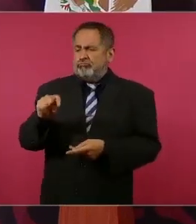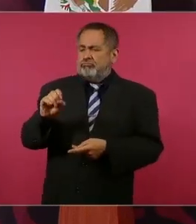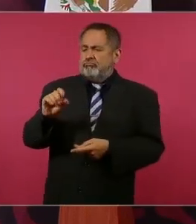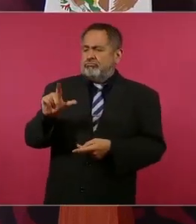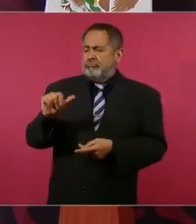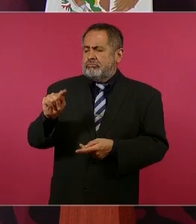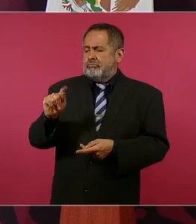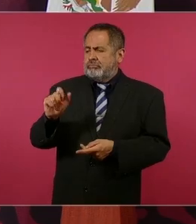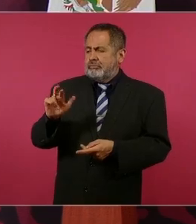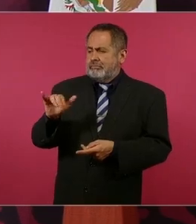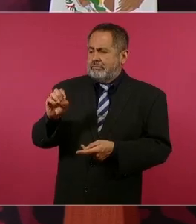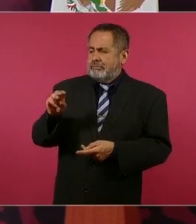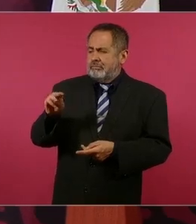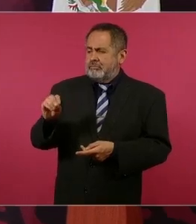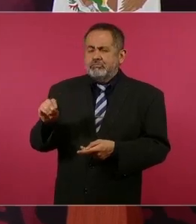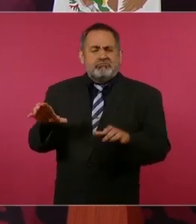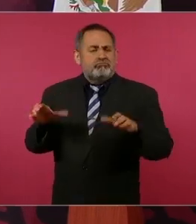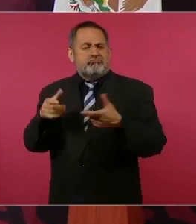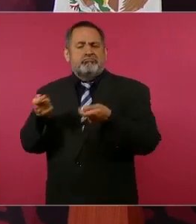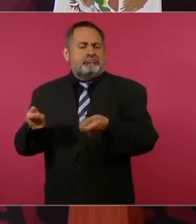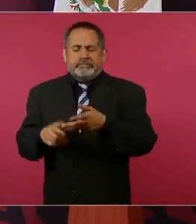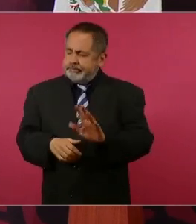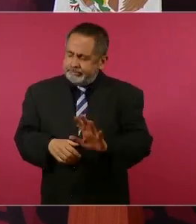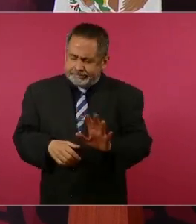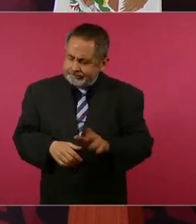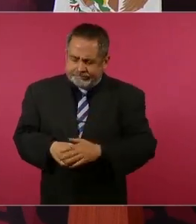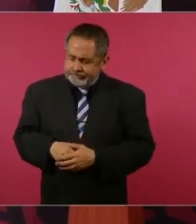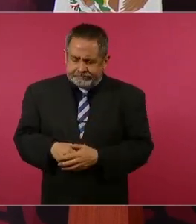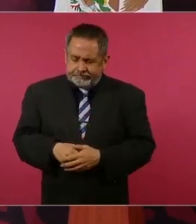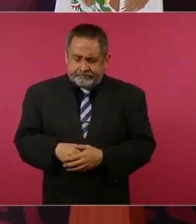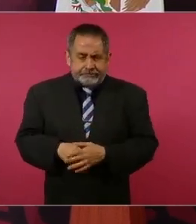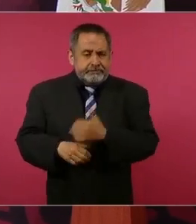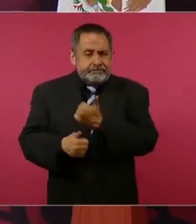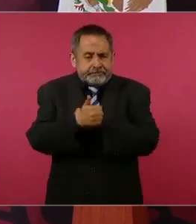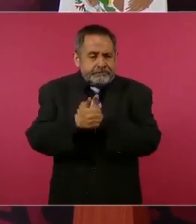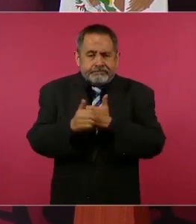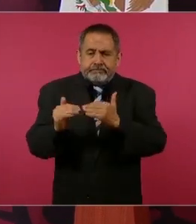La democracia es competencia.